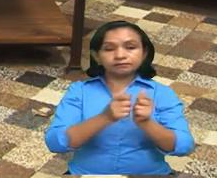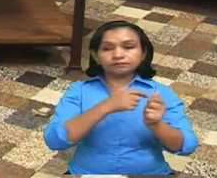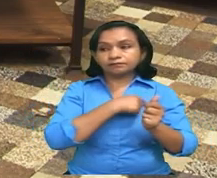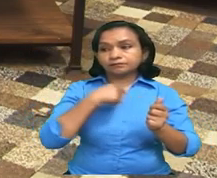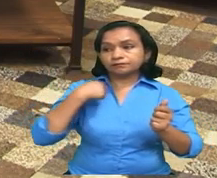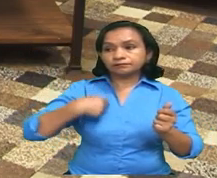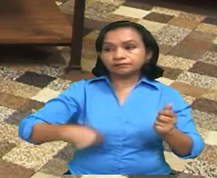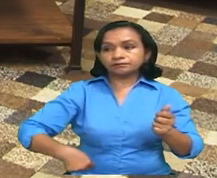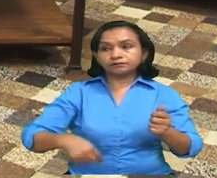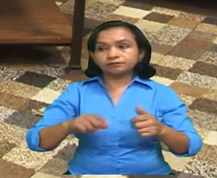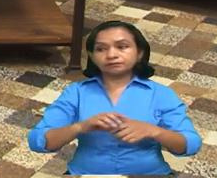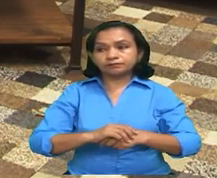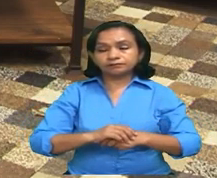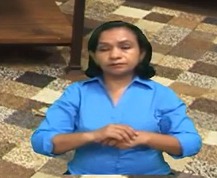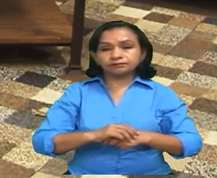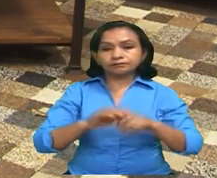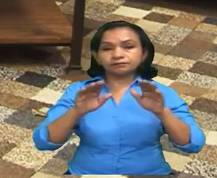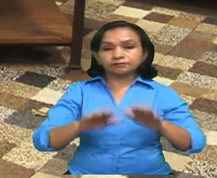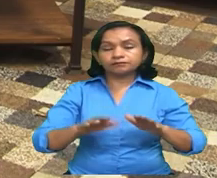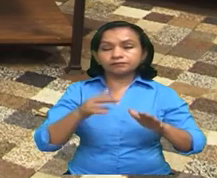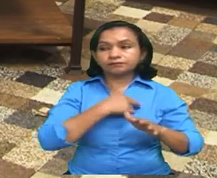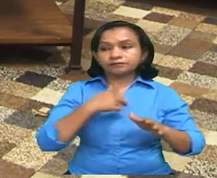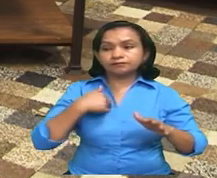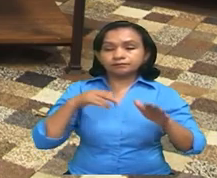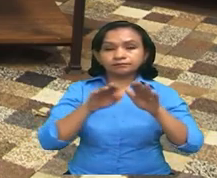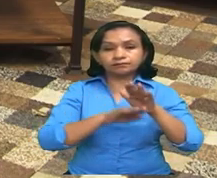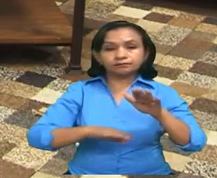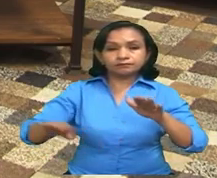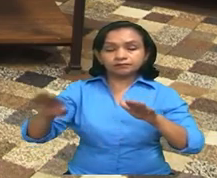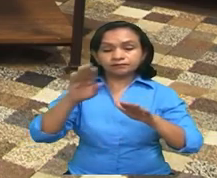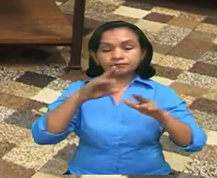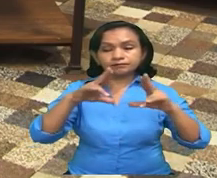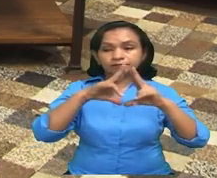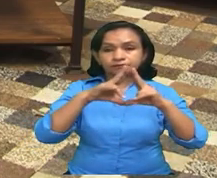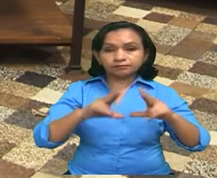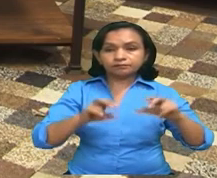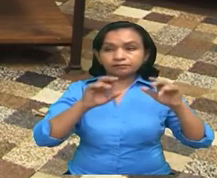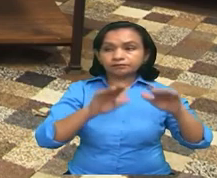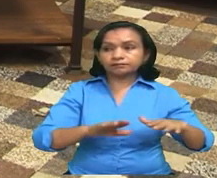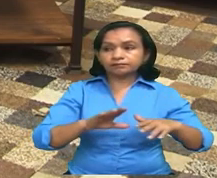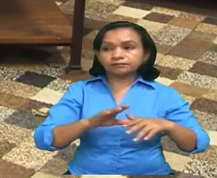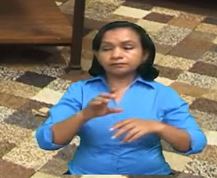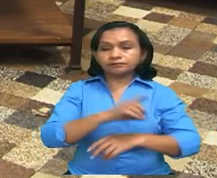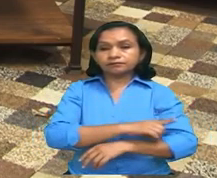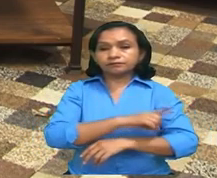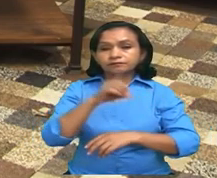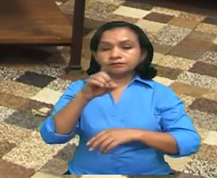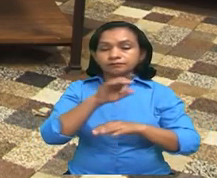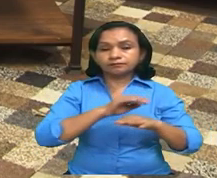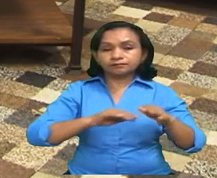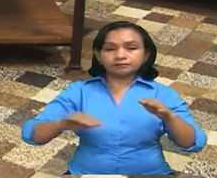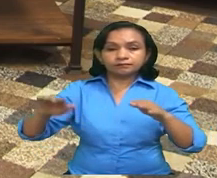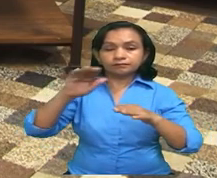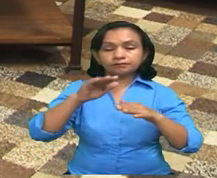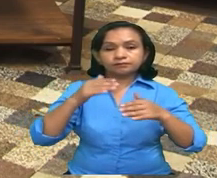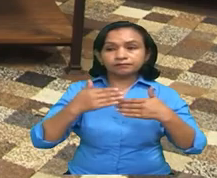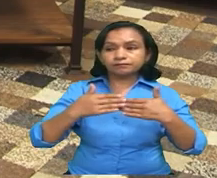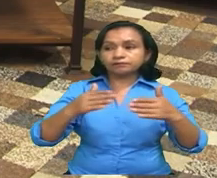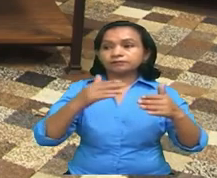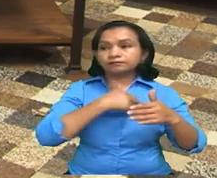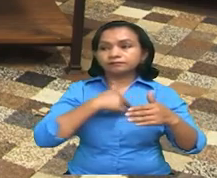que continúan recorriendo. Háblame de este grupo que se interesó por extender su